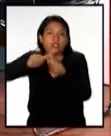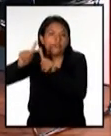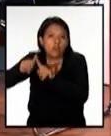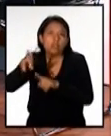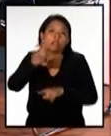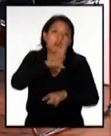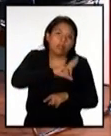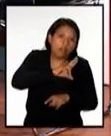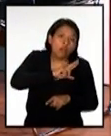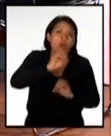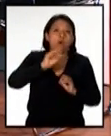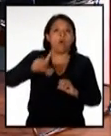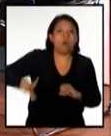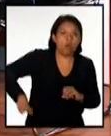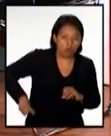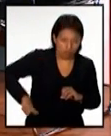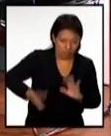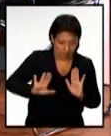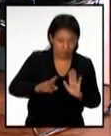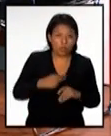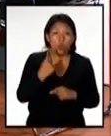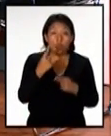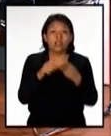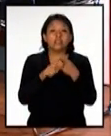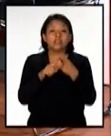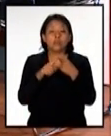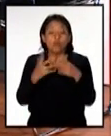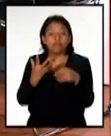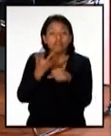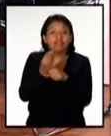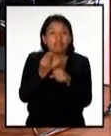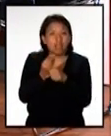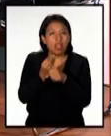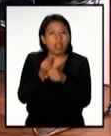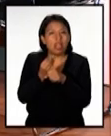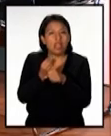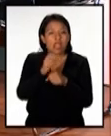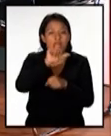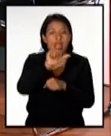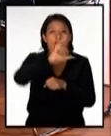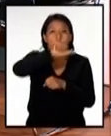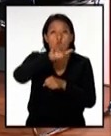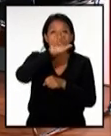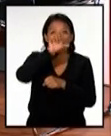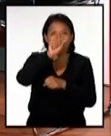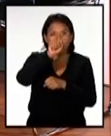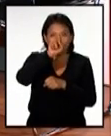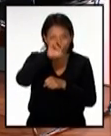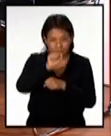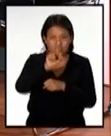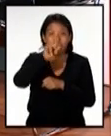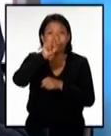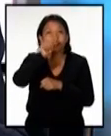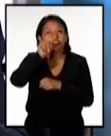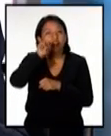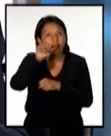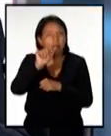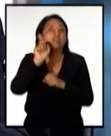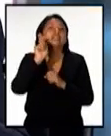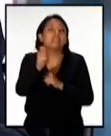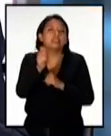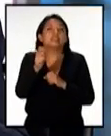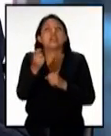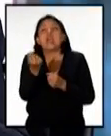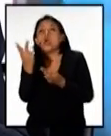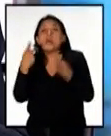son ajustes razonables. Es decir, cuando una persona requiere algún tipo de adecuación física en información, en